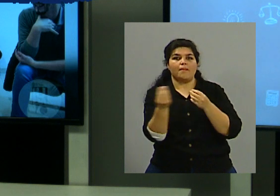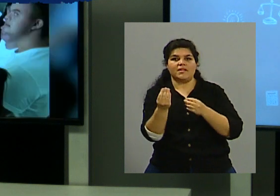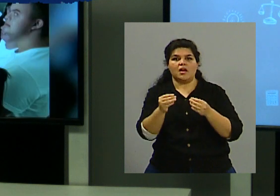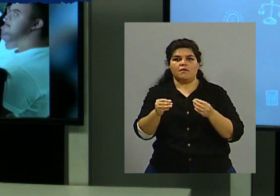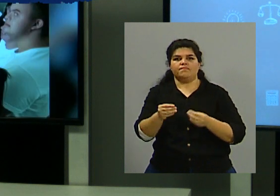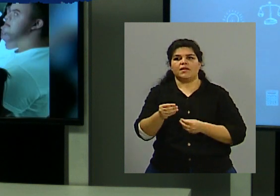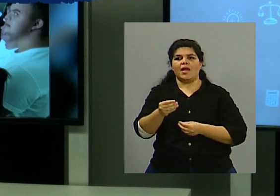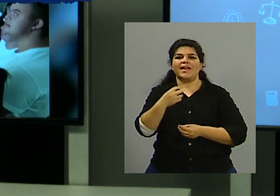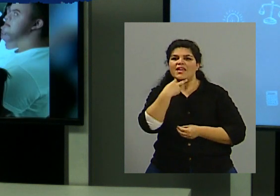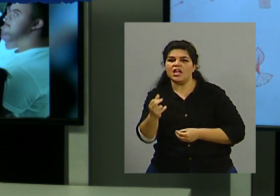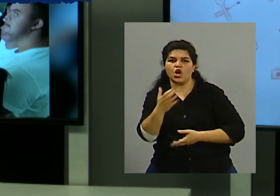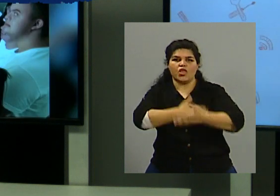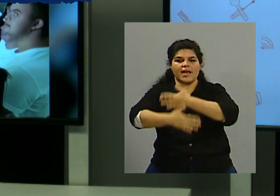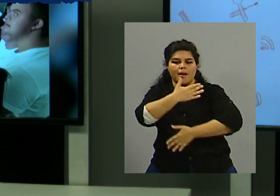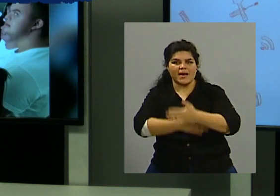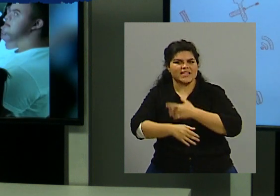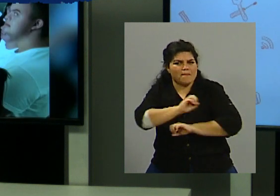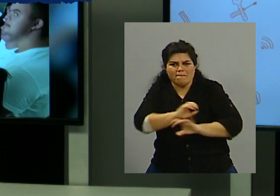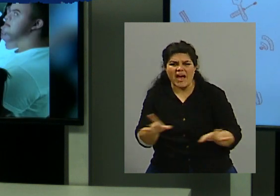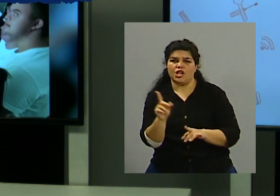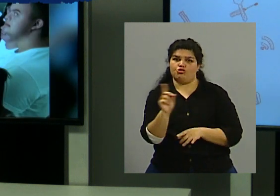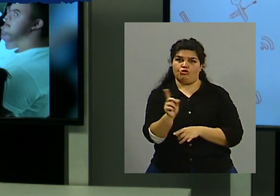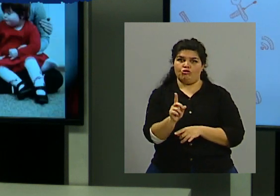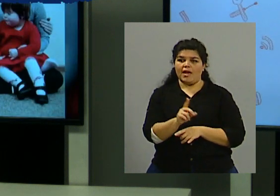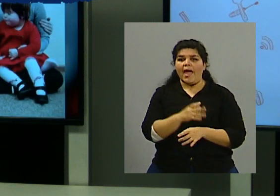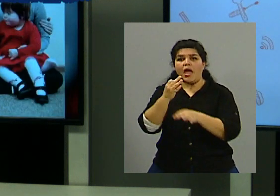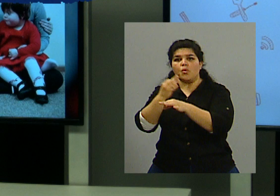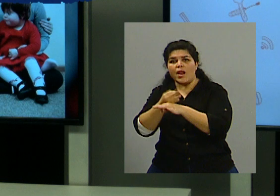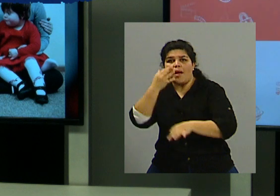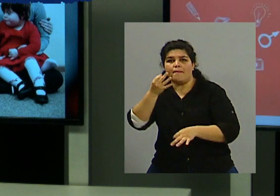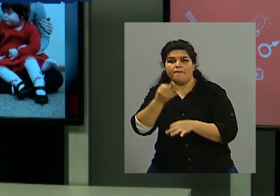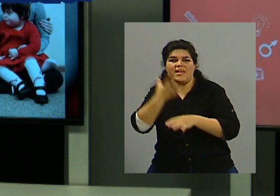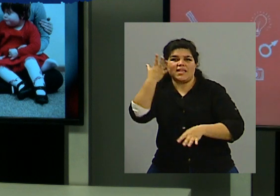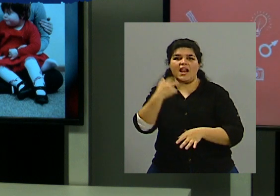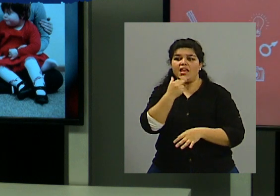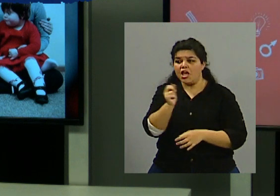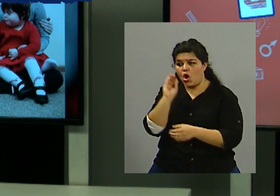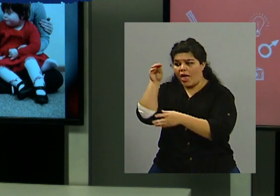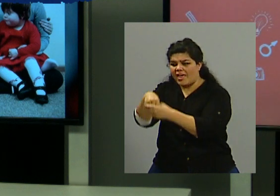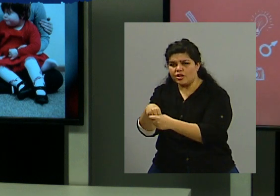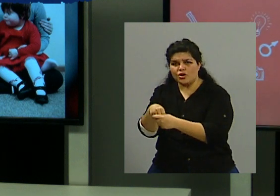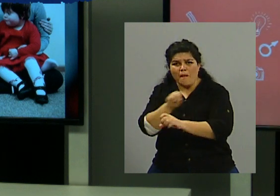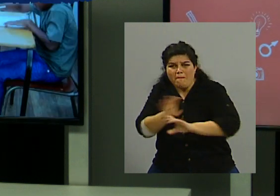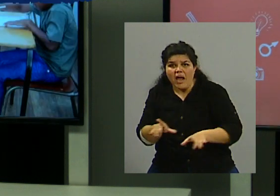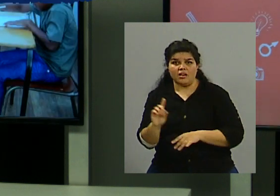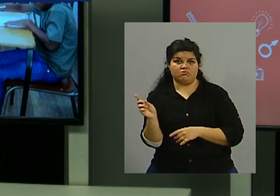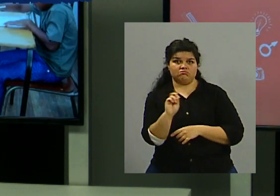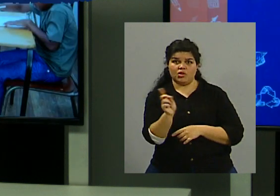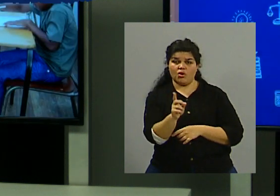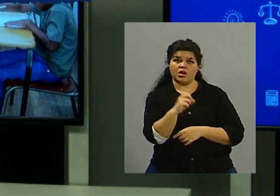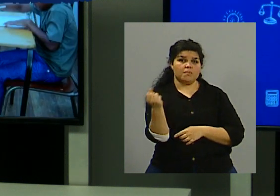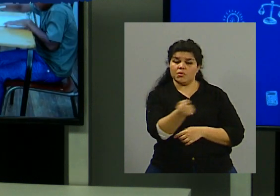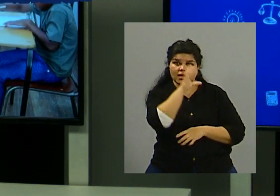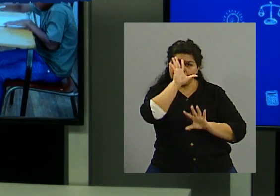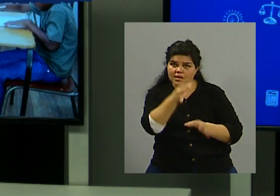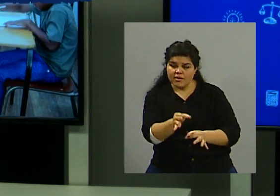y que un hijo con discapacidad vaya a una escuela especial no está mal. Me parece que seguimos parados en ese esquema de que si tenemos